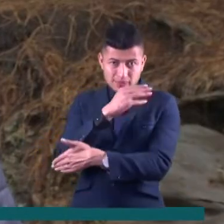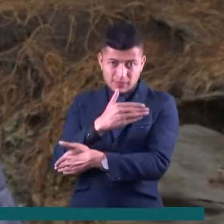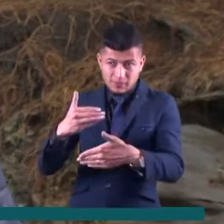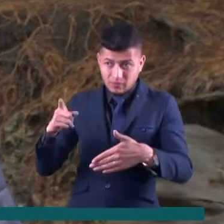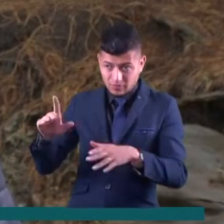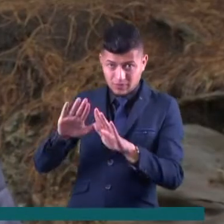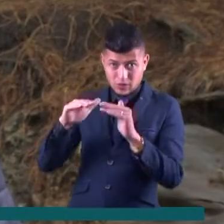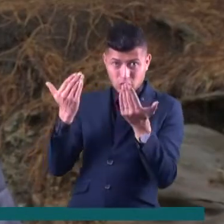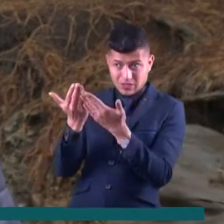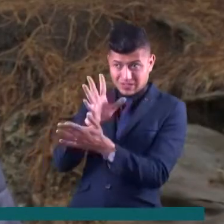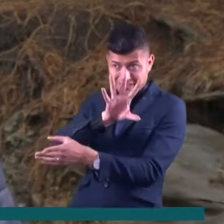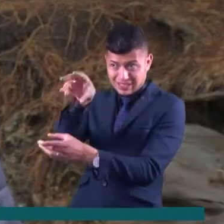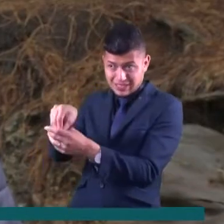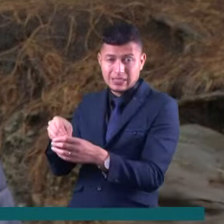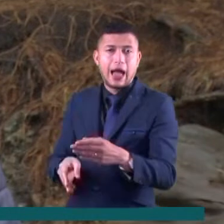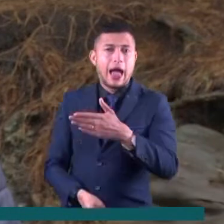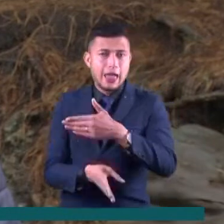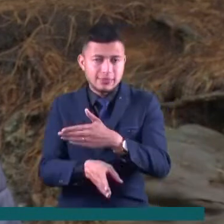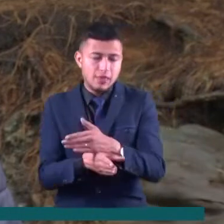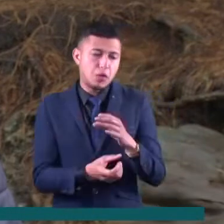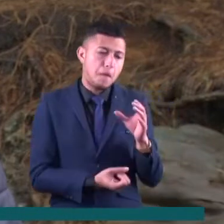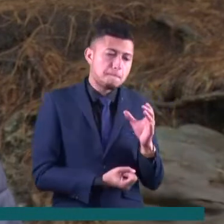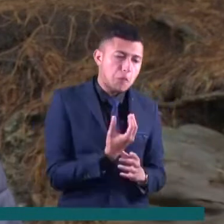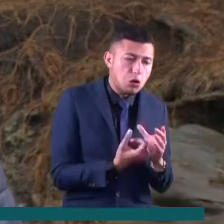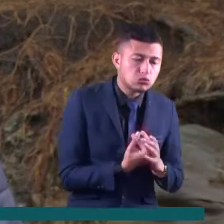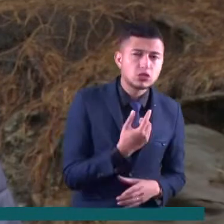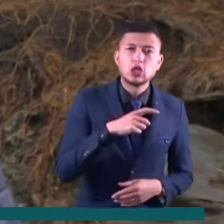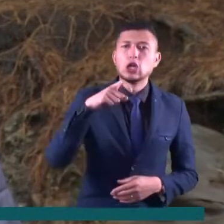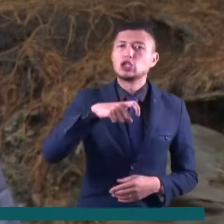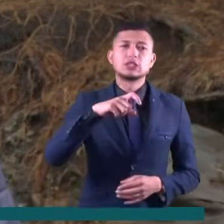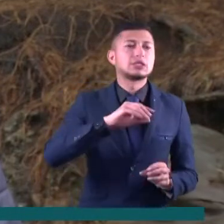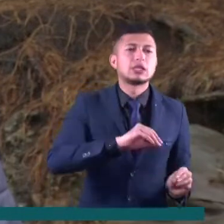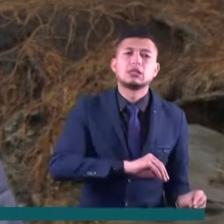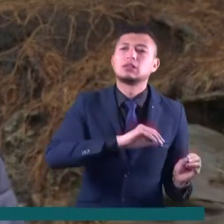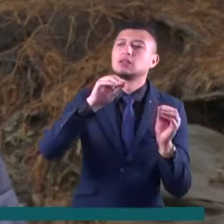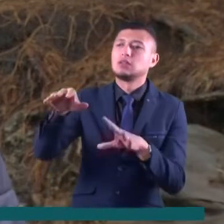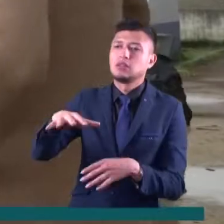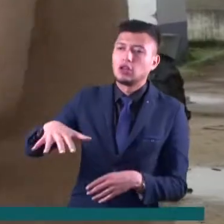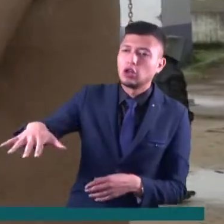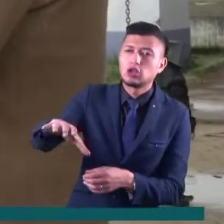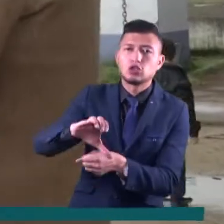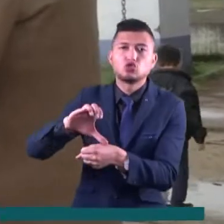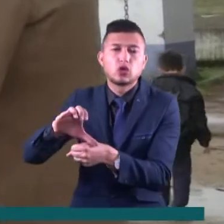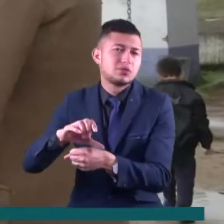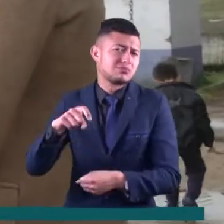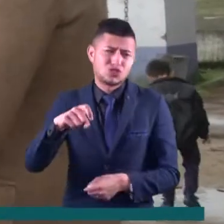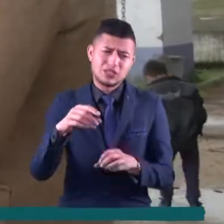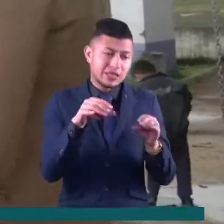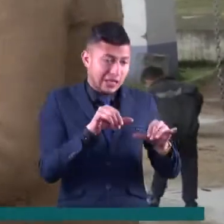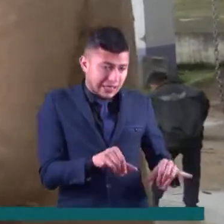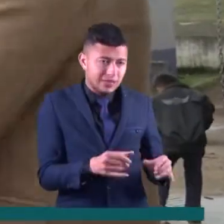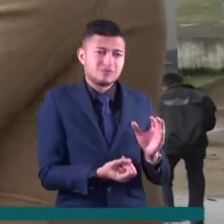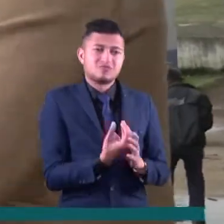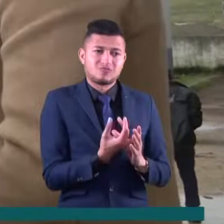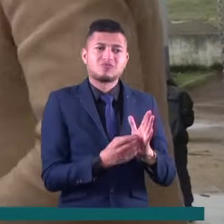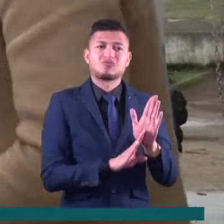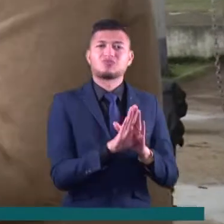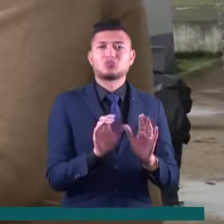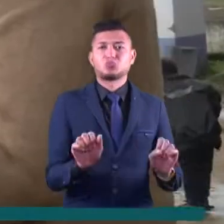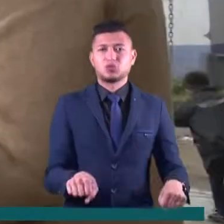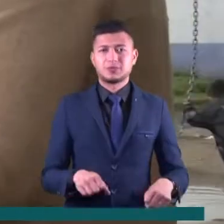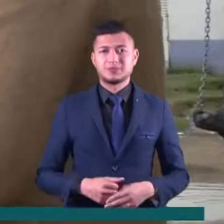y niños que se están criando aquí en este colegio tengan que seguir aquí su unidad productiva y no tenga que ir a desarrollarla a otras partes a otras ciudades